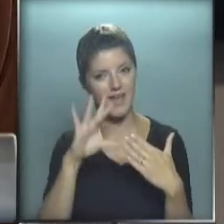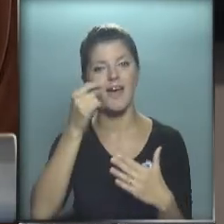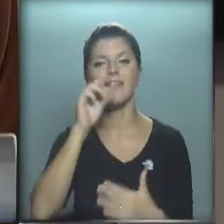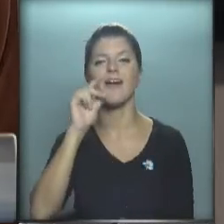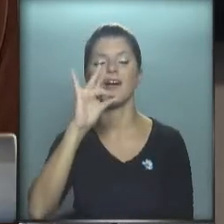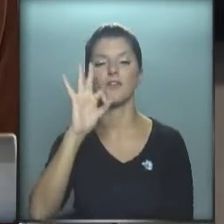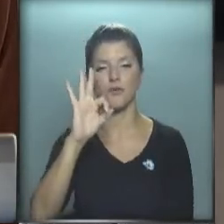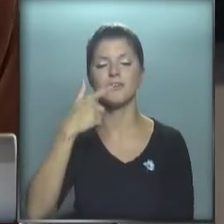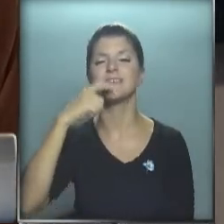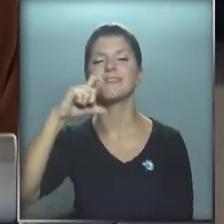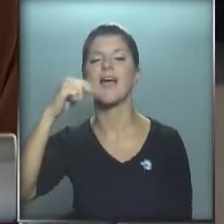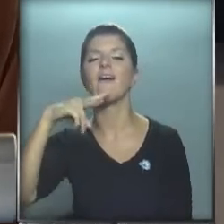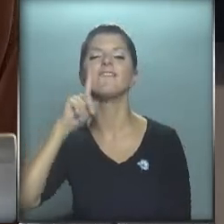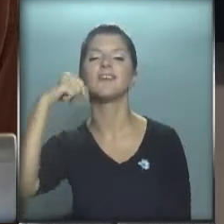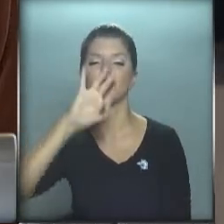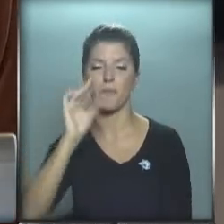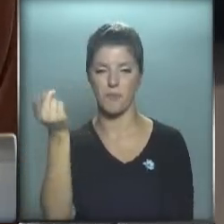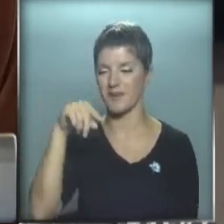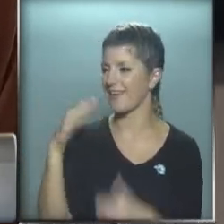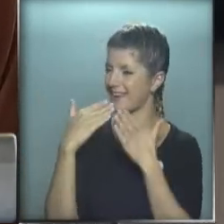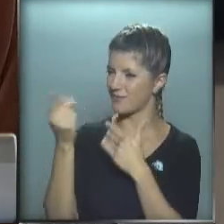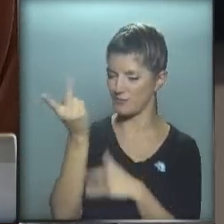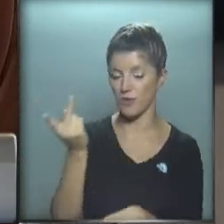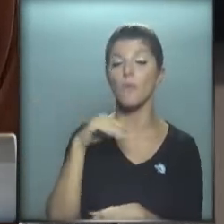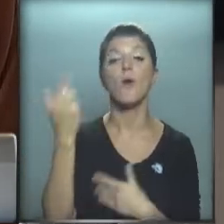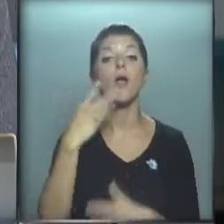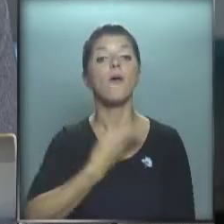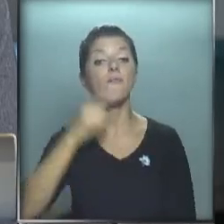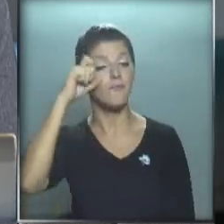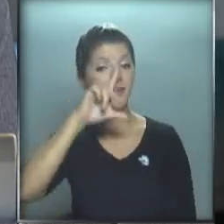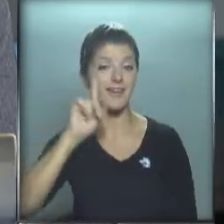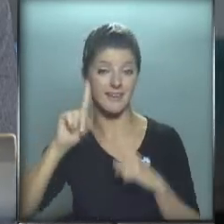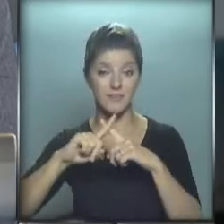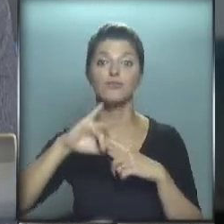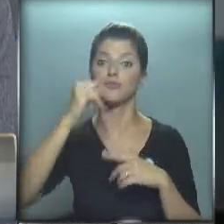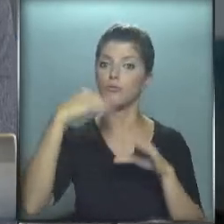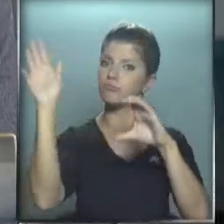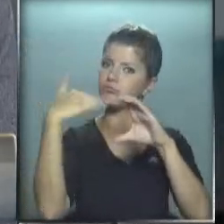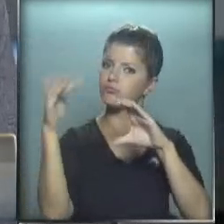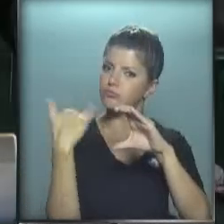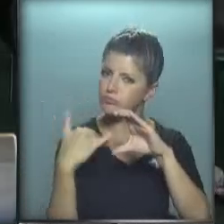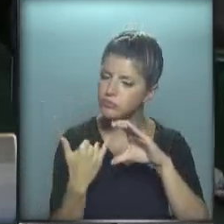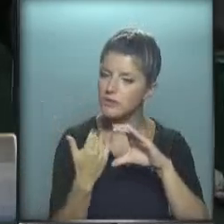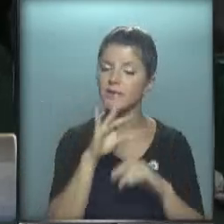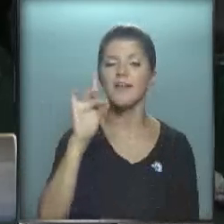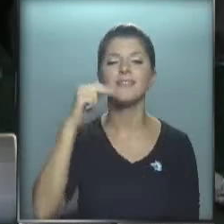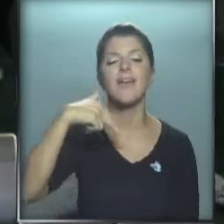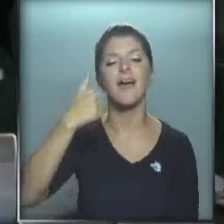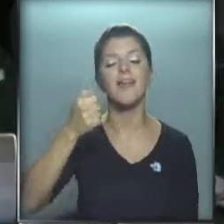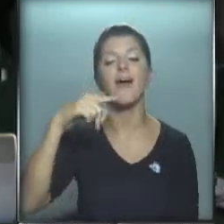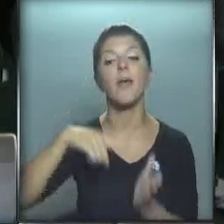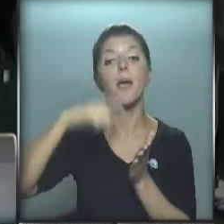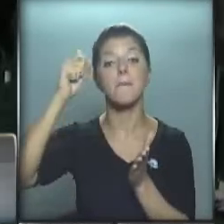cabino gracias a usted por estar acá con nosotros bueno Félix tenemos mensajes sí muchísimos mensajes Telma Diana casualmente de